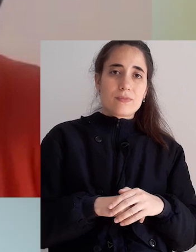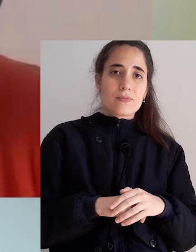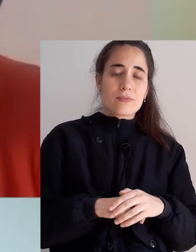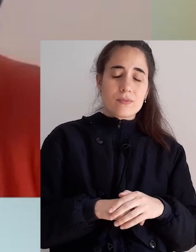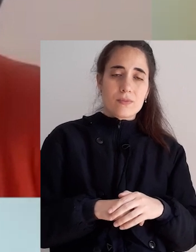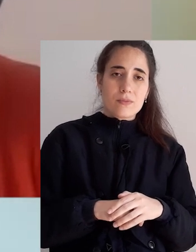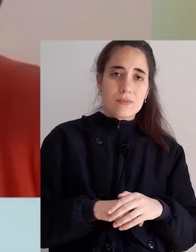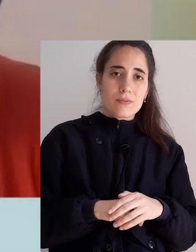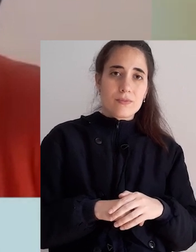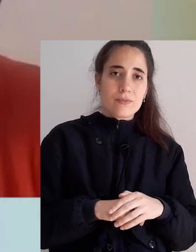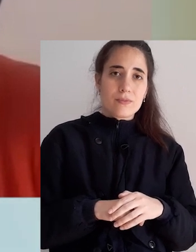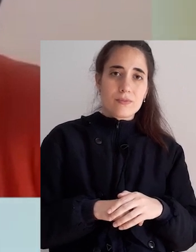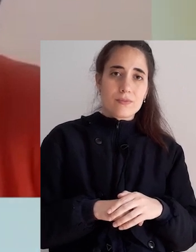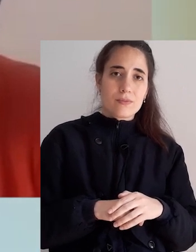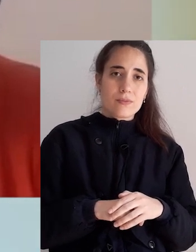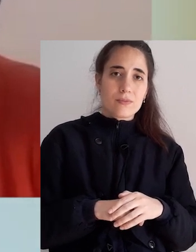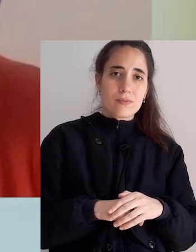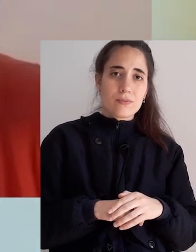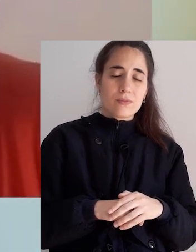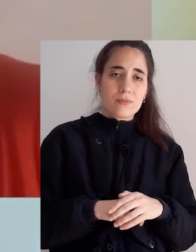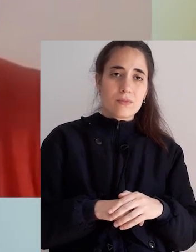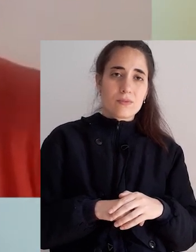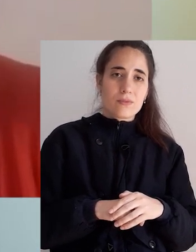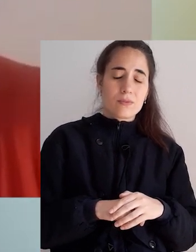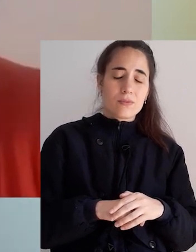desde unas cuantas décadas atrás, ¿no?